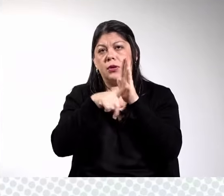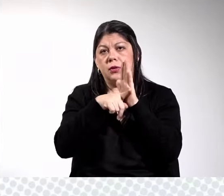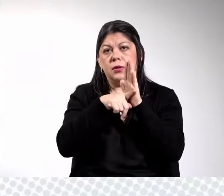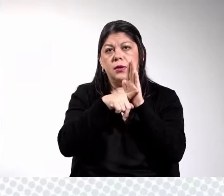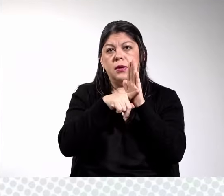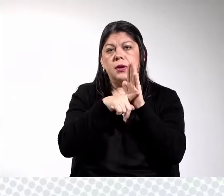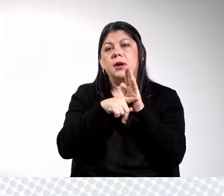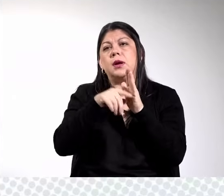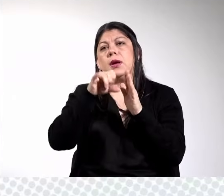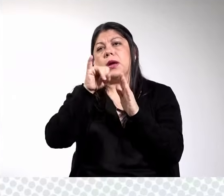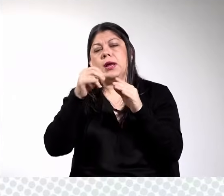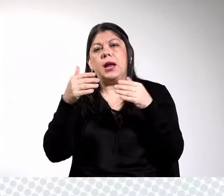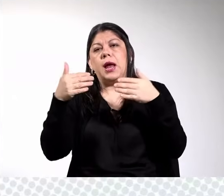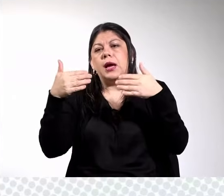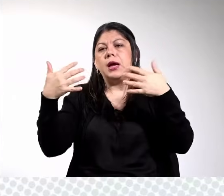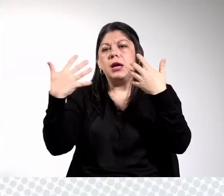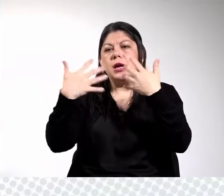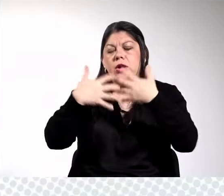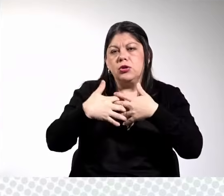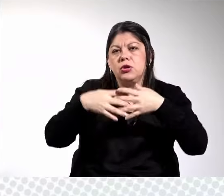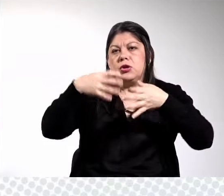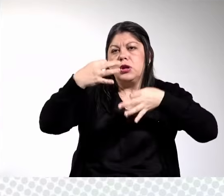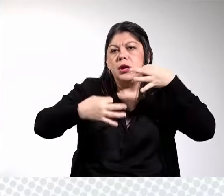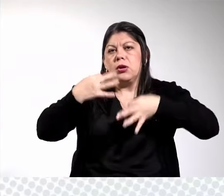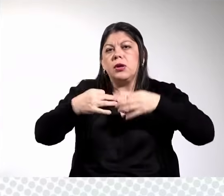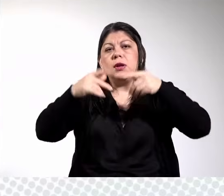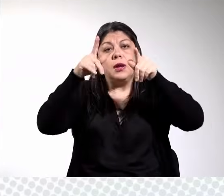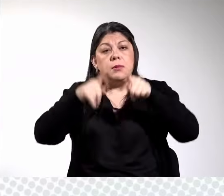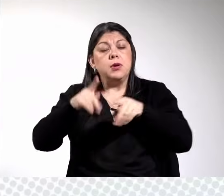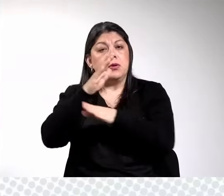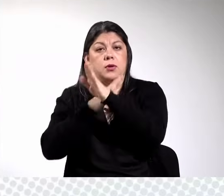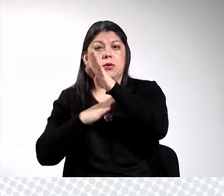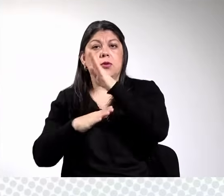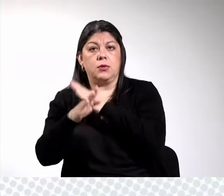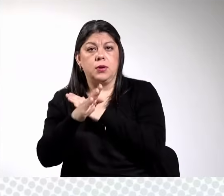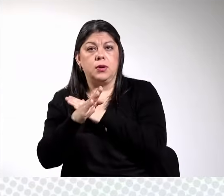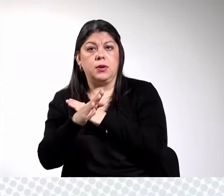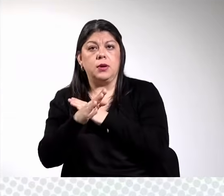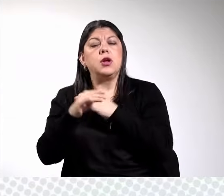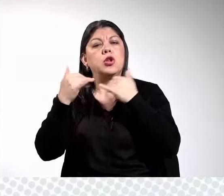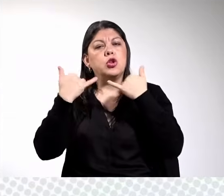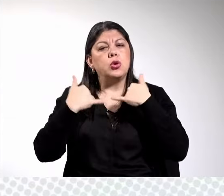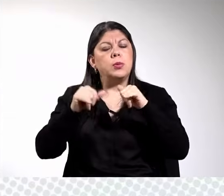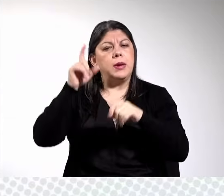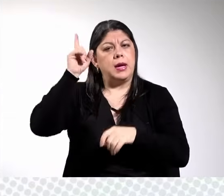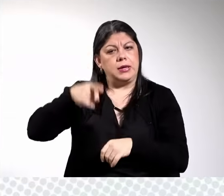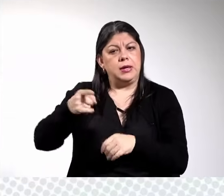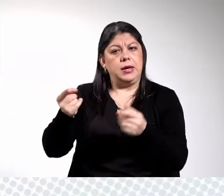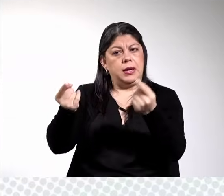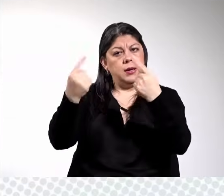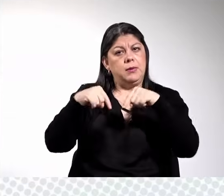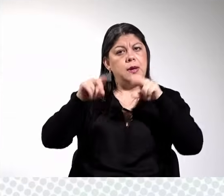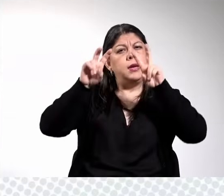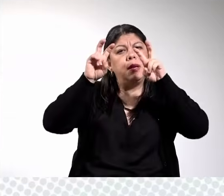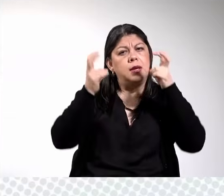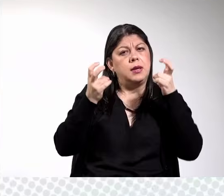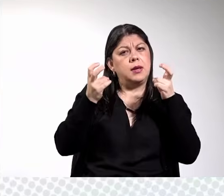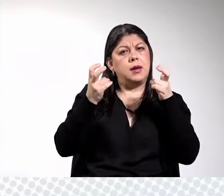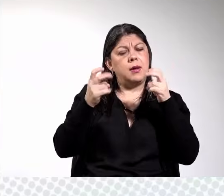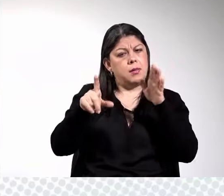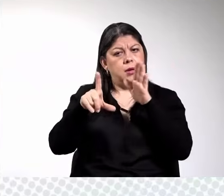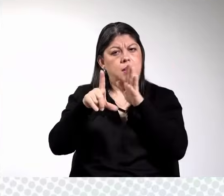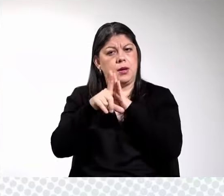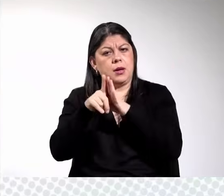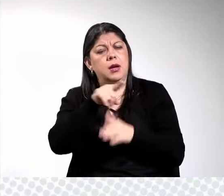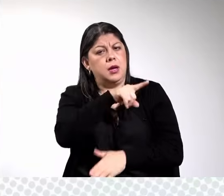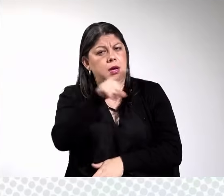la interdicción judicial, donde las personas con discapacidad todavía se exige que cuando vienen los temas legales,